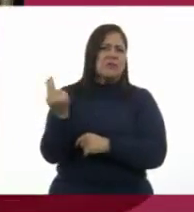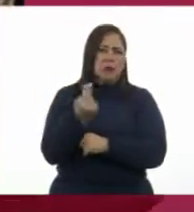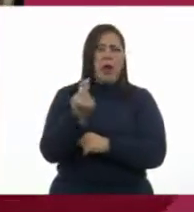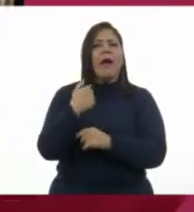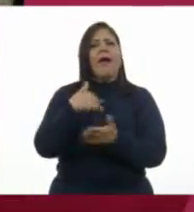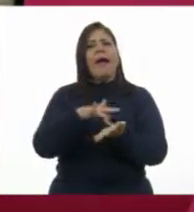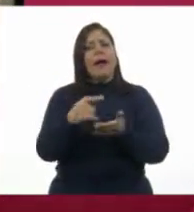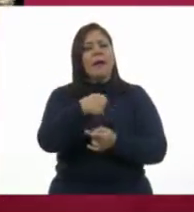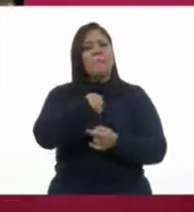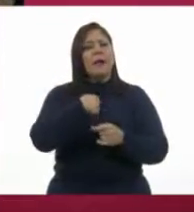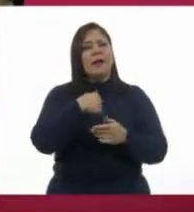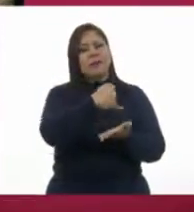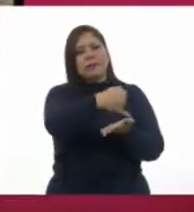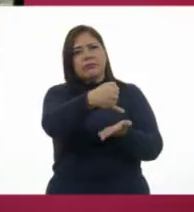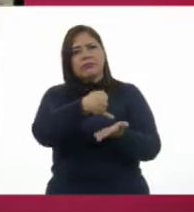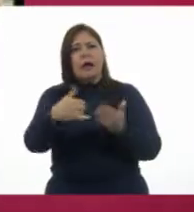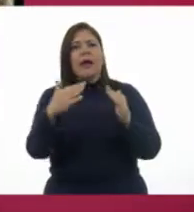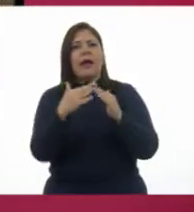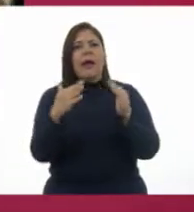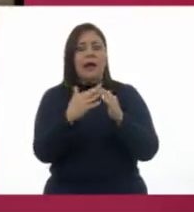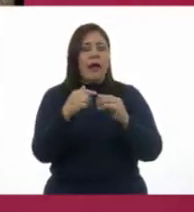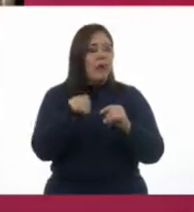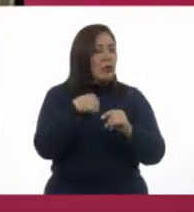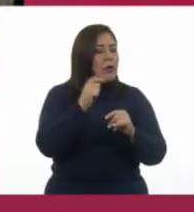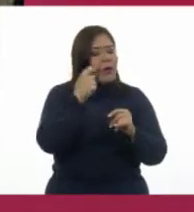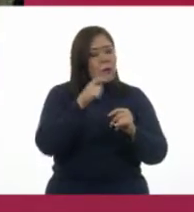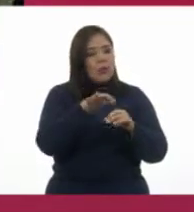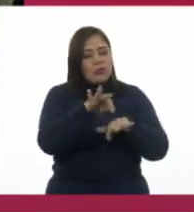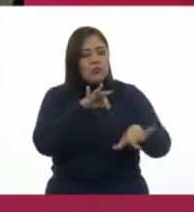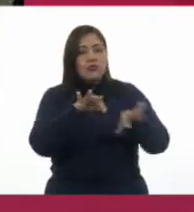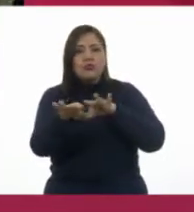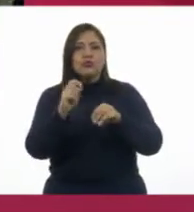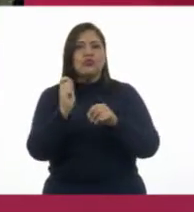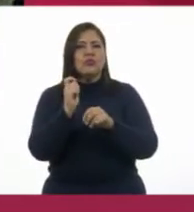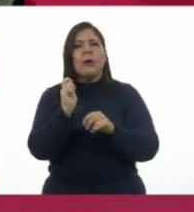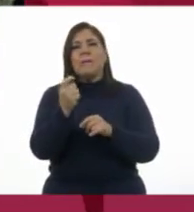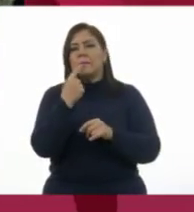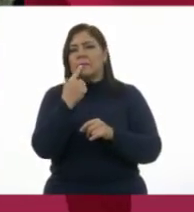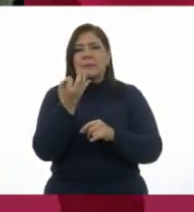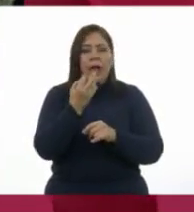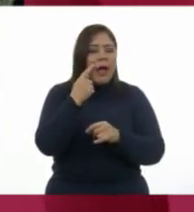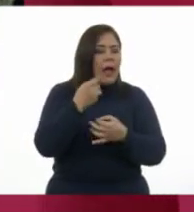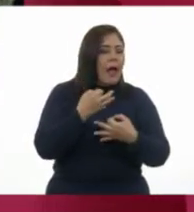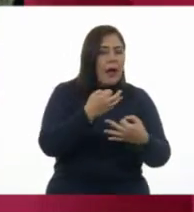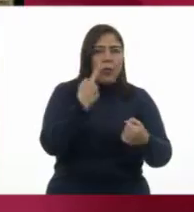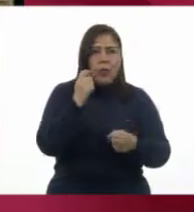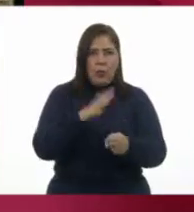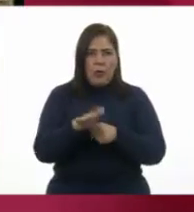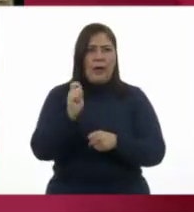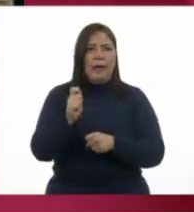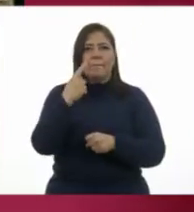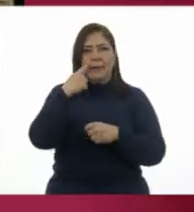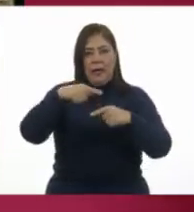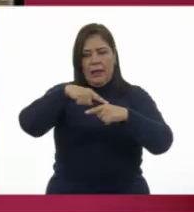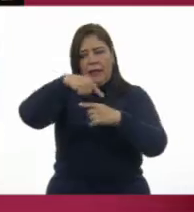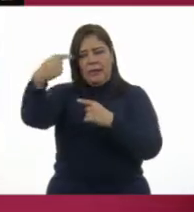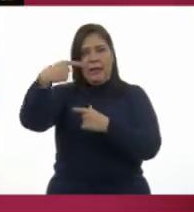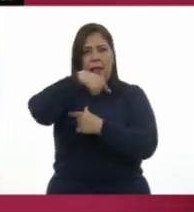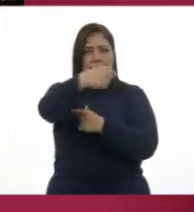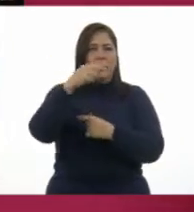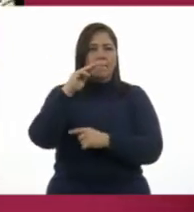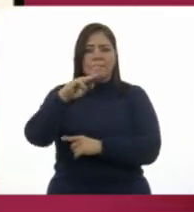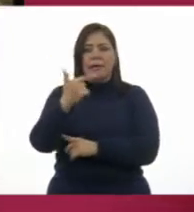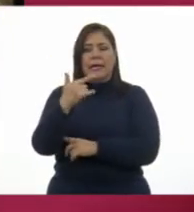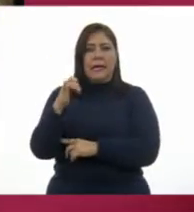y cortamos lo que se nos va antojando. Este es maguey.